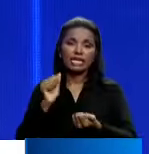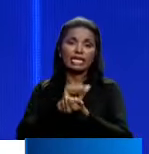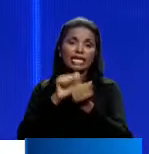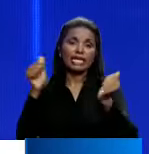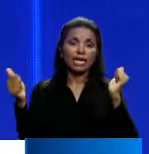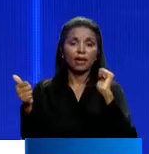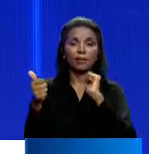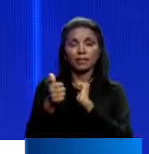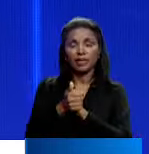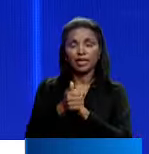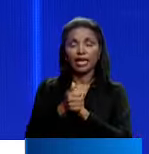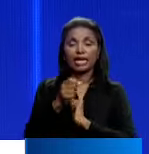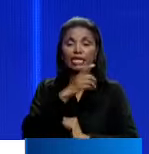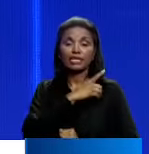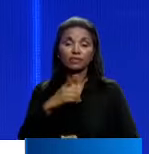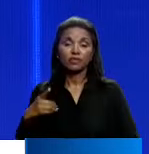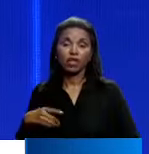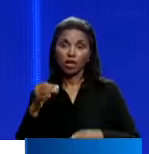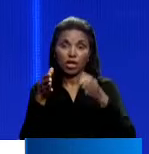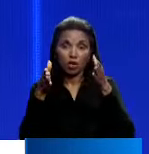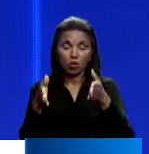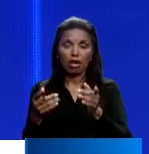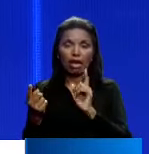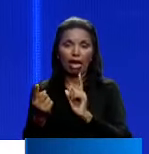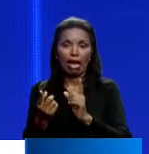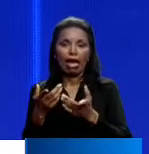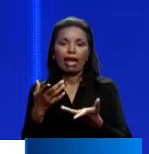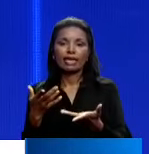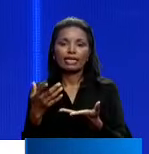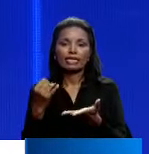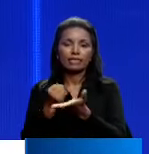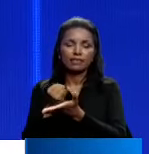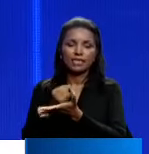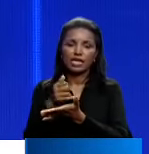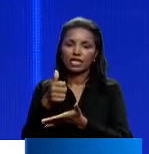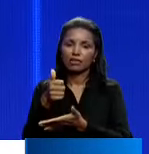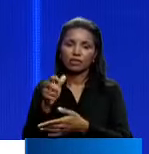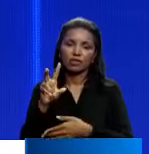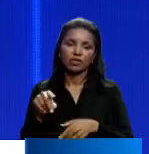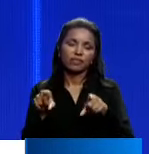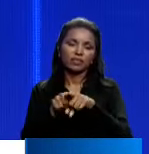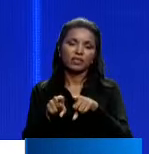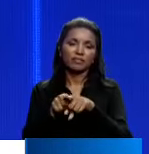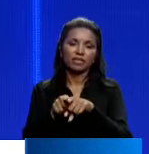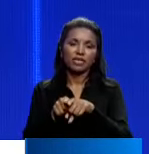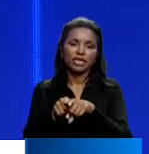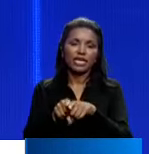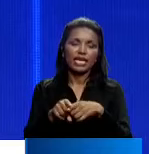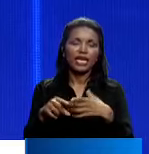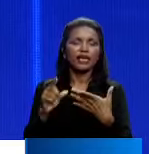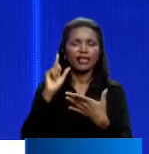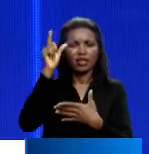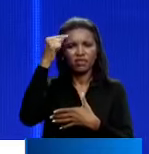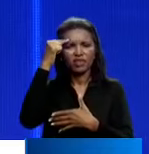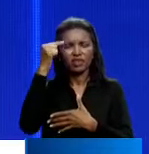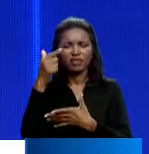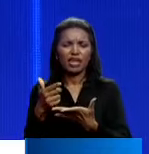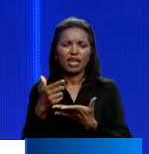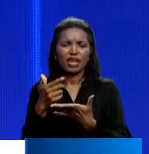en que entre el diputado y el magistrado se investiguen entre ellos. Y a nivel del ejecutivo, eliminar esa